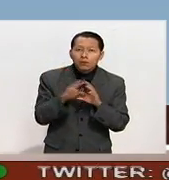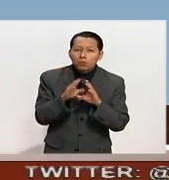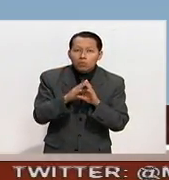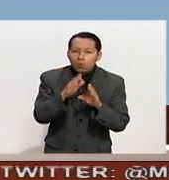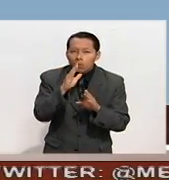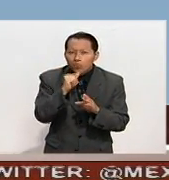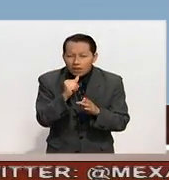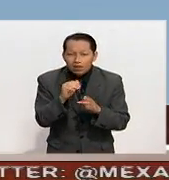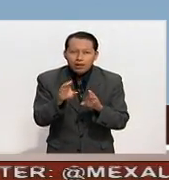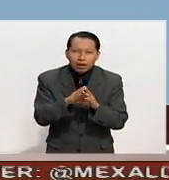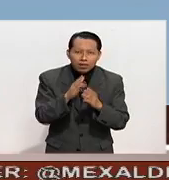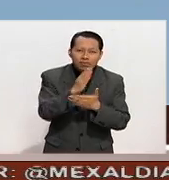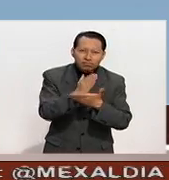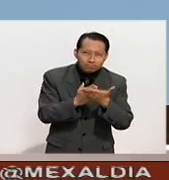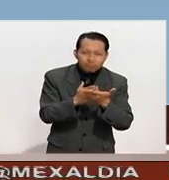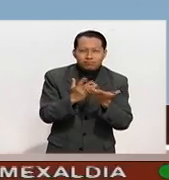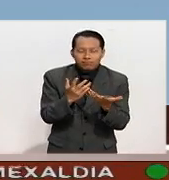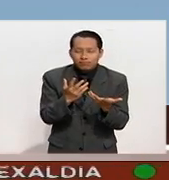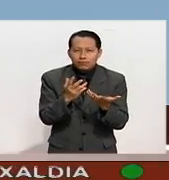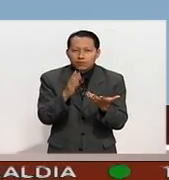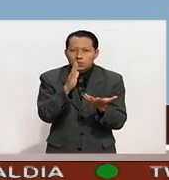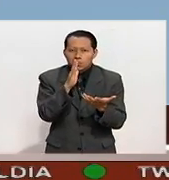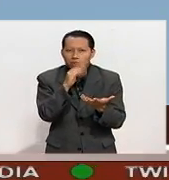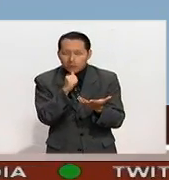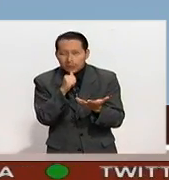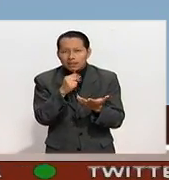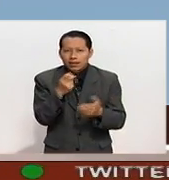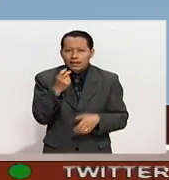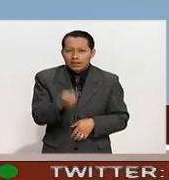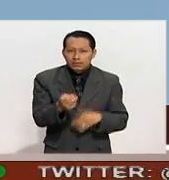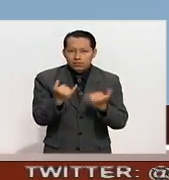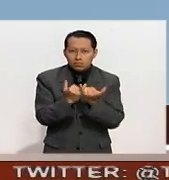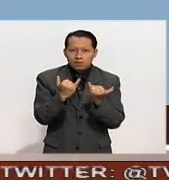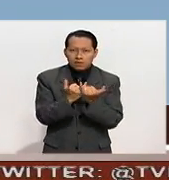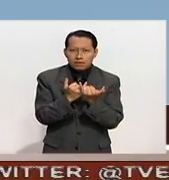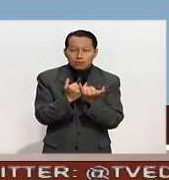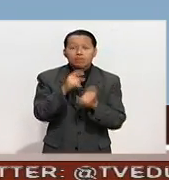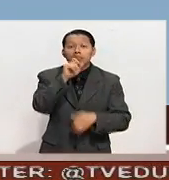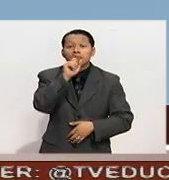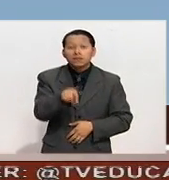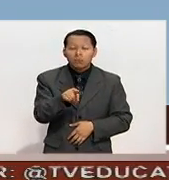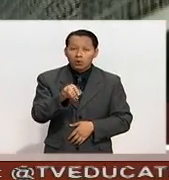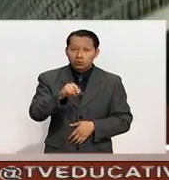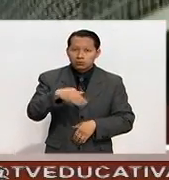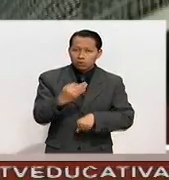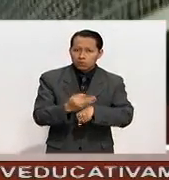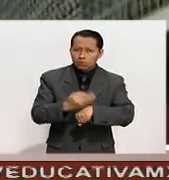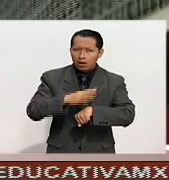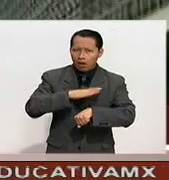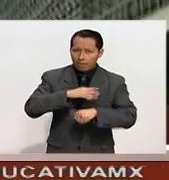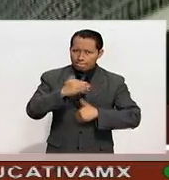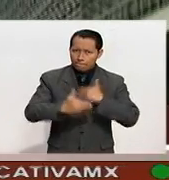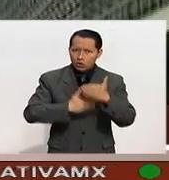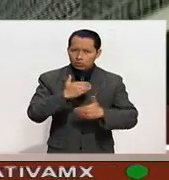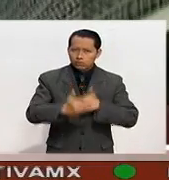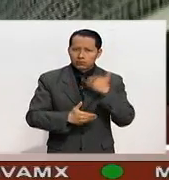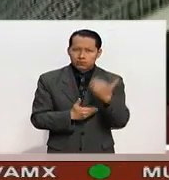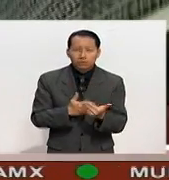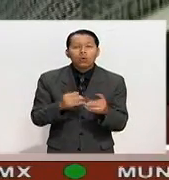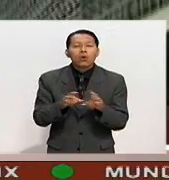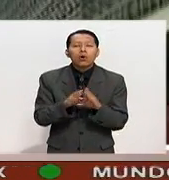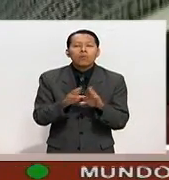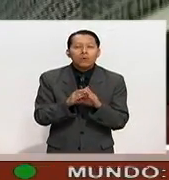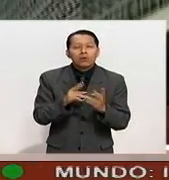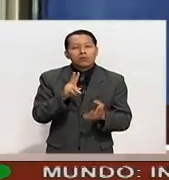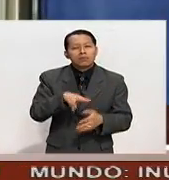dirimirse en ese terreno ni ninguna otra diferencia. Entonces sí estamos en un proceso que no